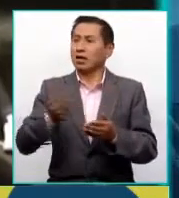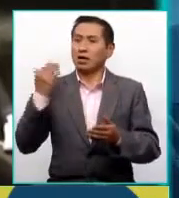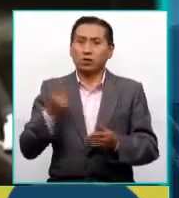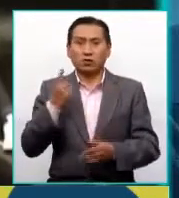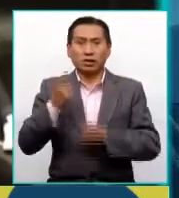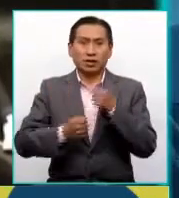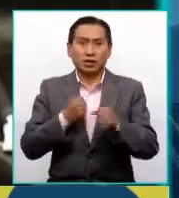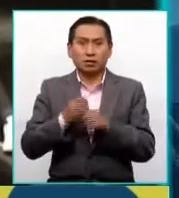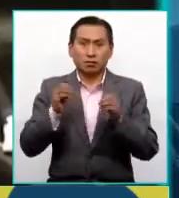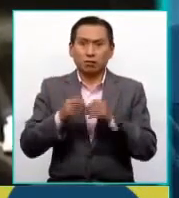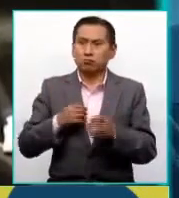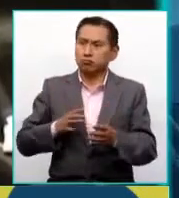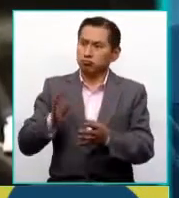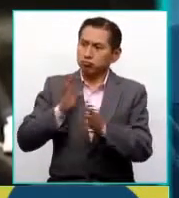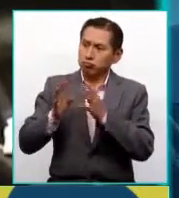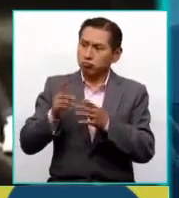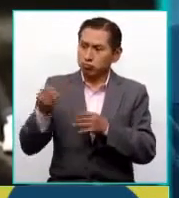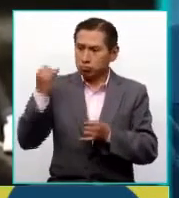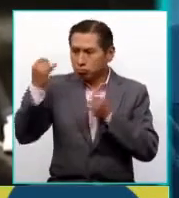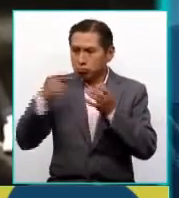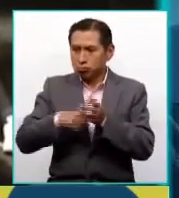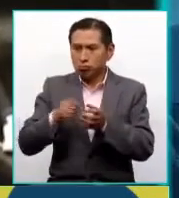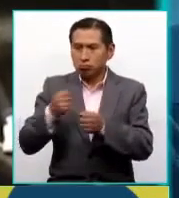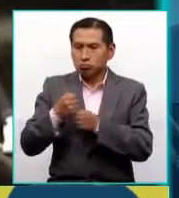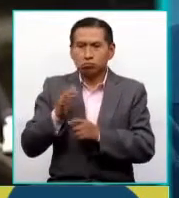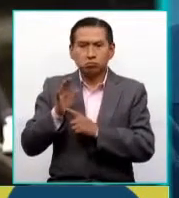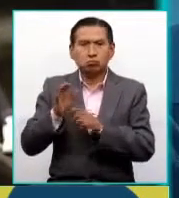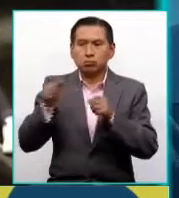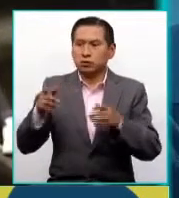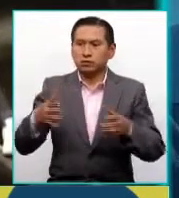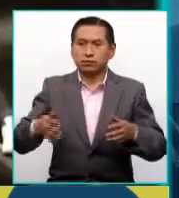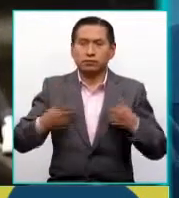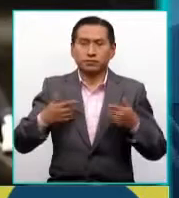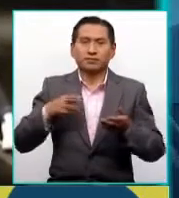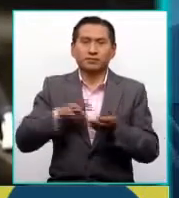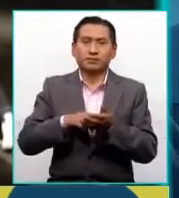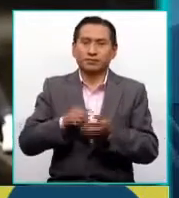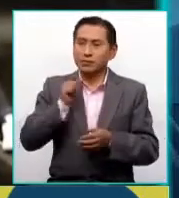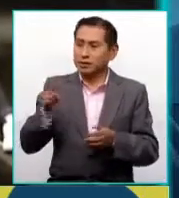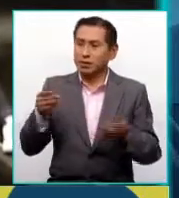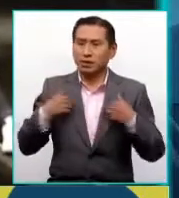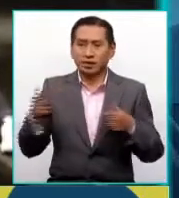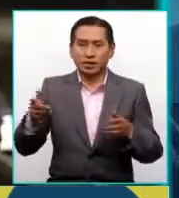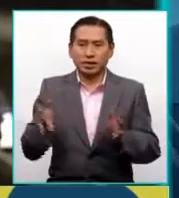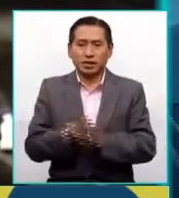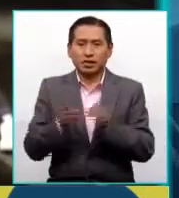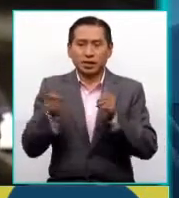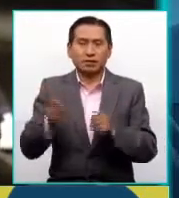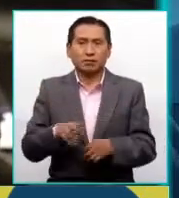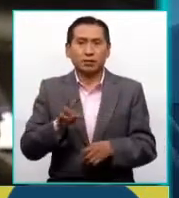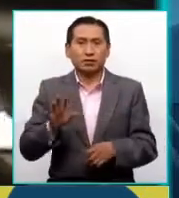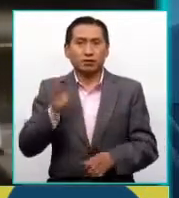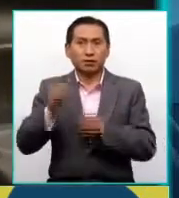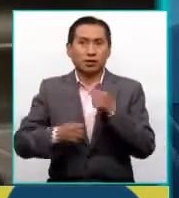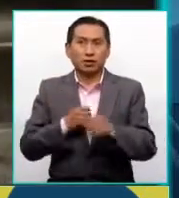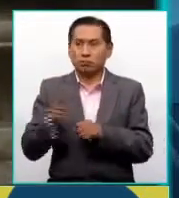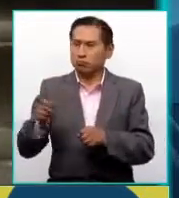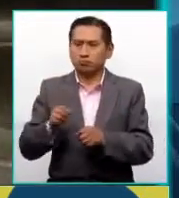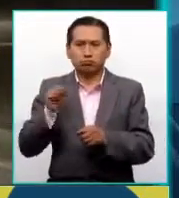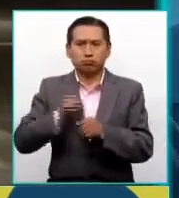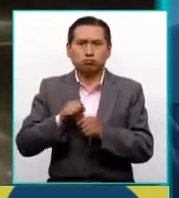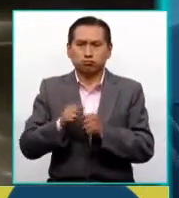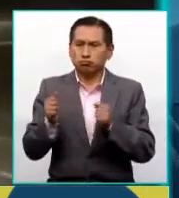nosotros veníamos conversando de hacer una creación para celebrar que ella tenía este aniversario y que hemos trabajado mucho